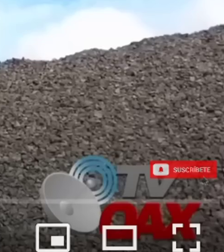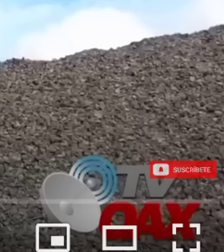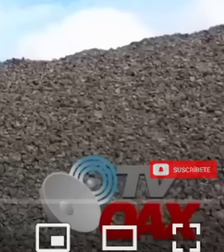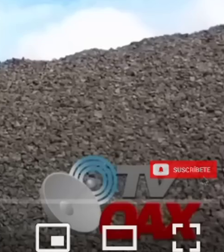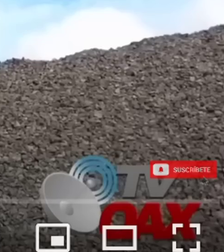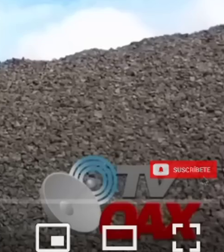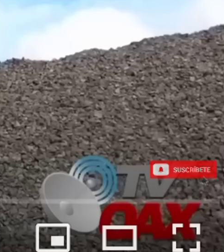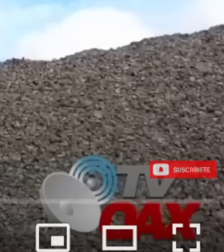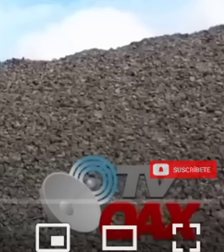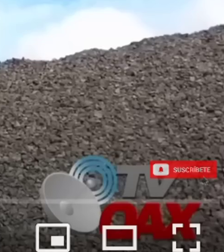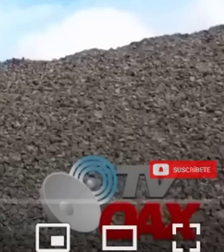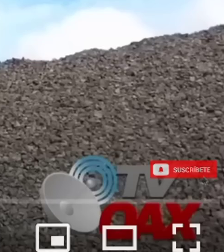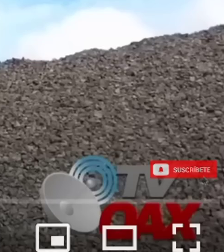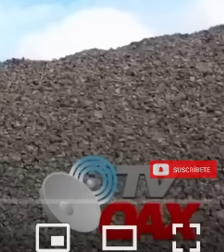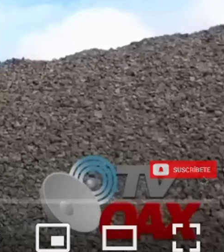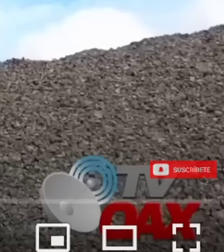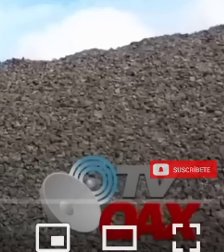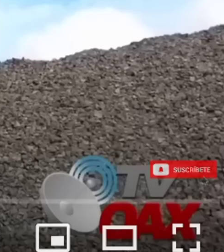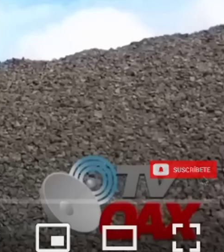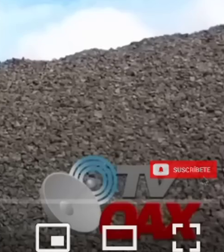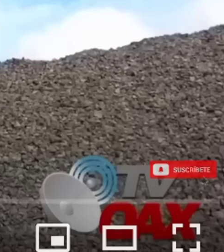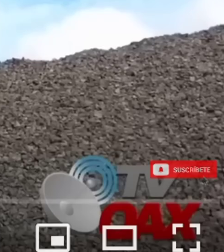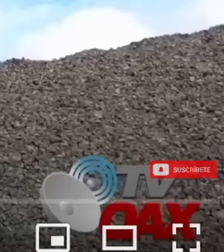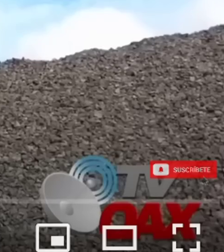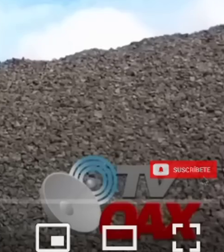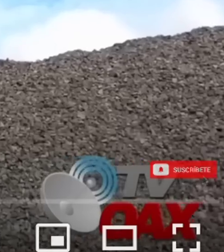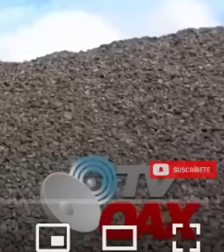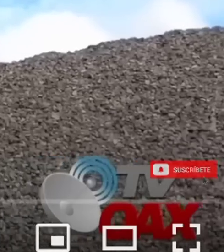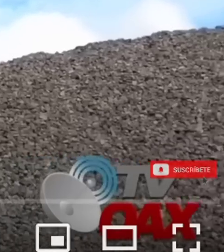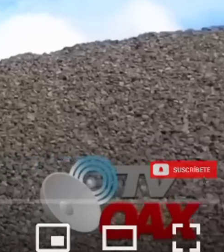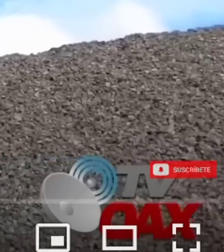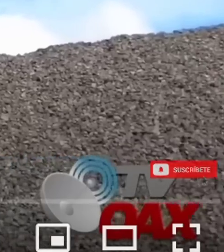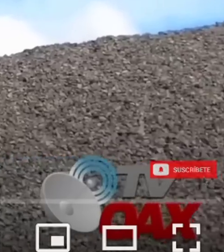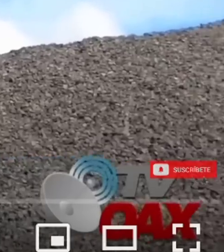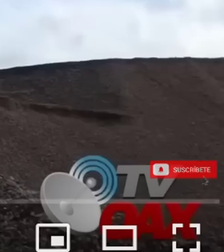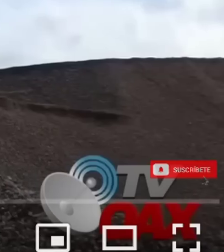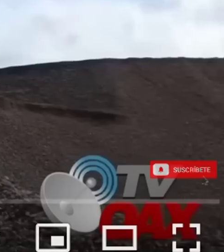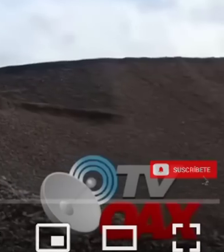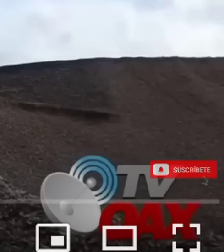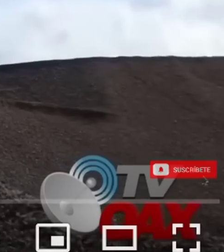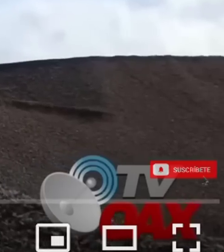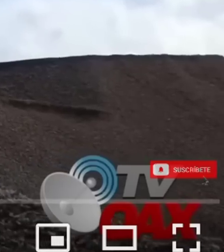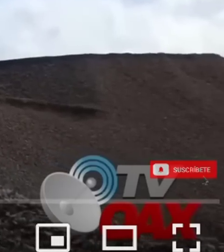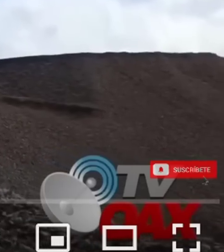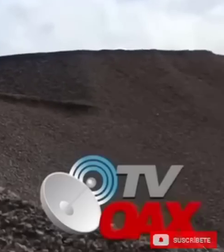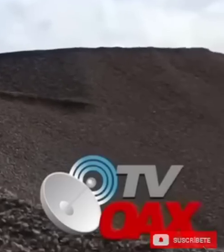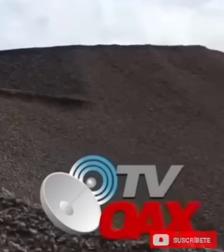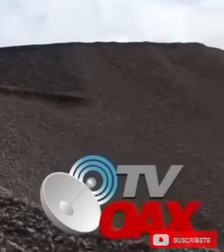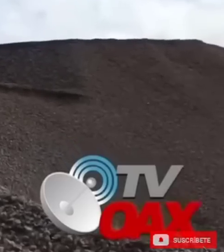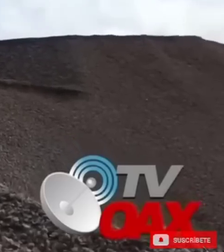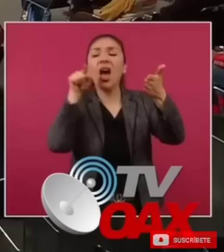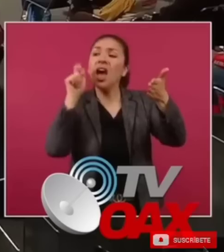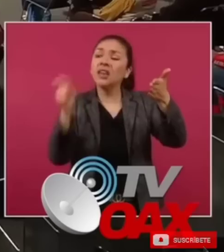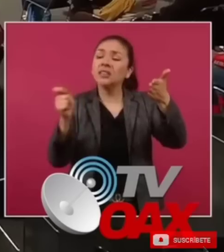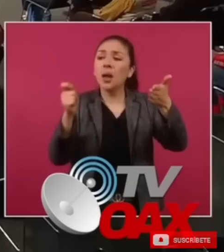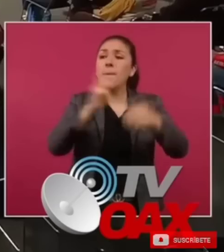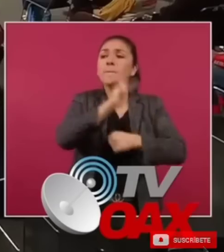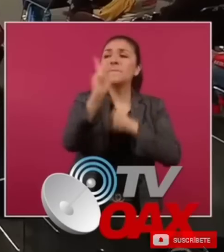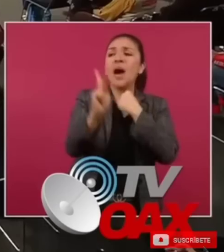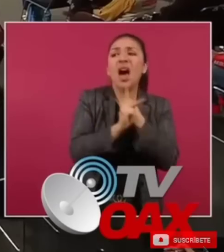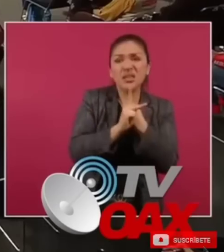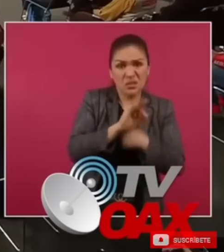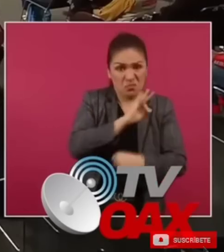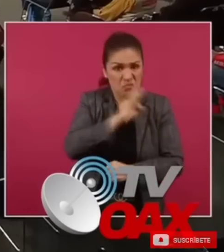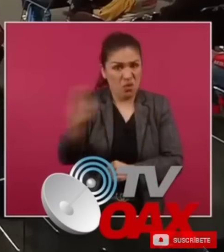O sea, no me cabe en la cabeza, no entiendo el porqué aún, ¿no? Una lista de supuestos países